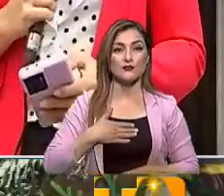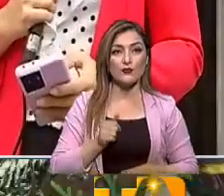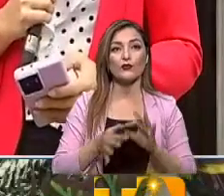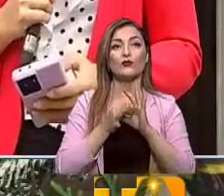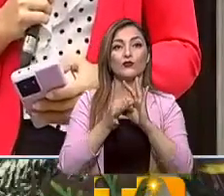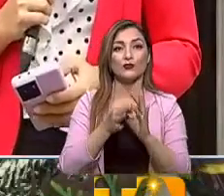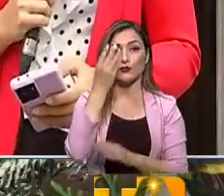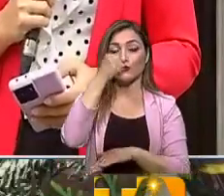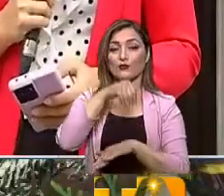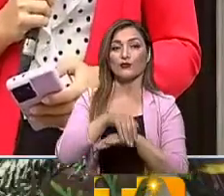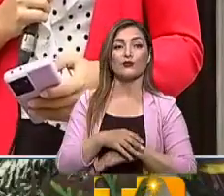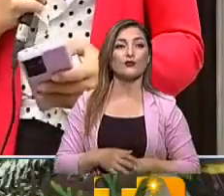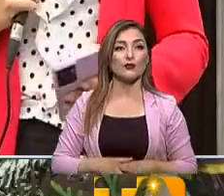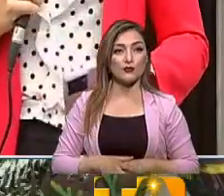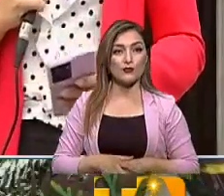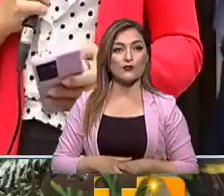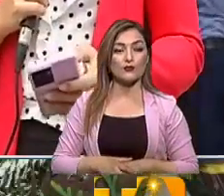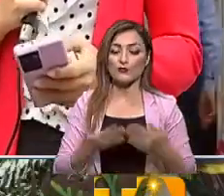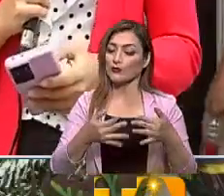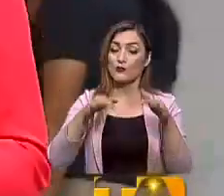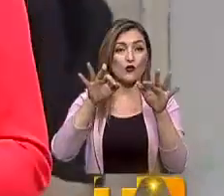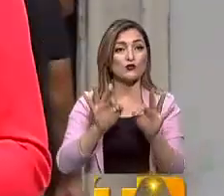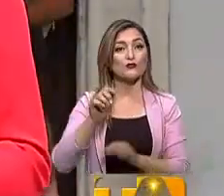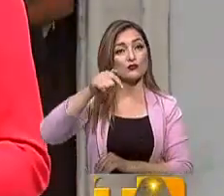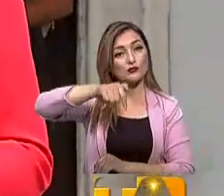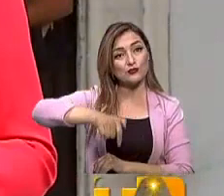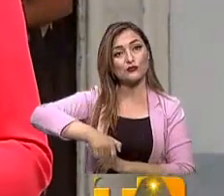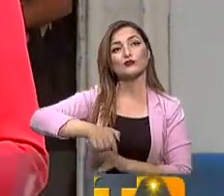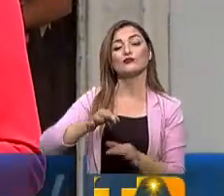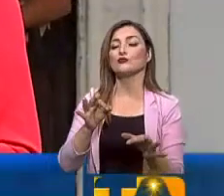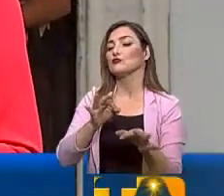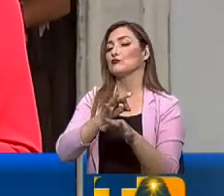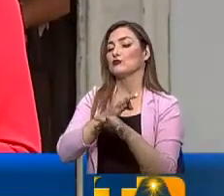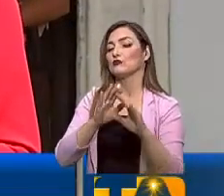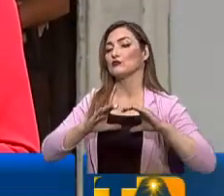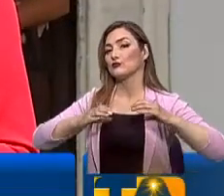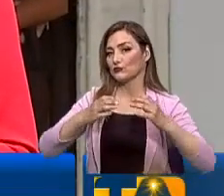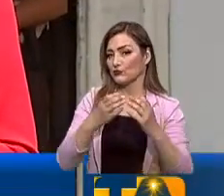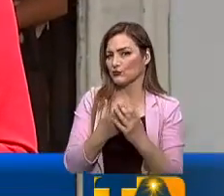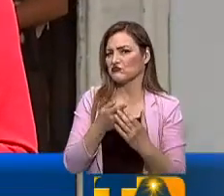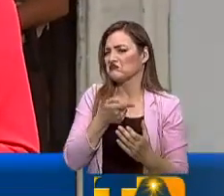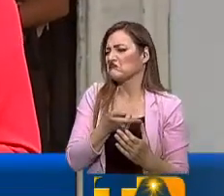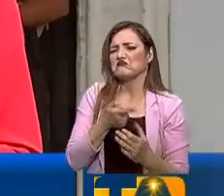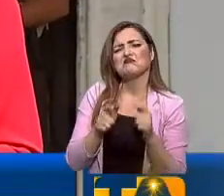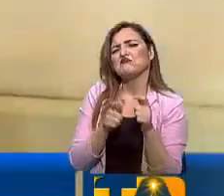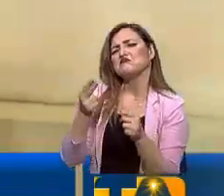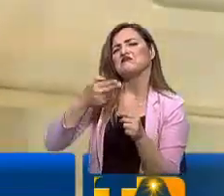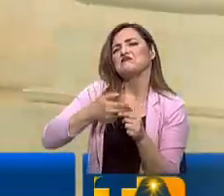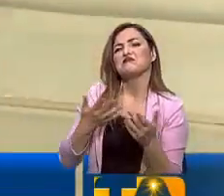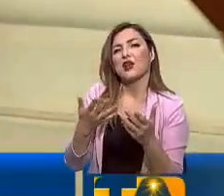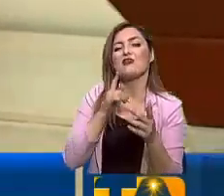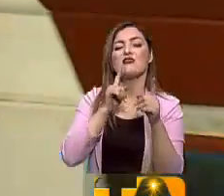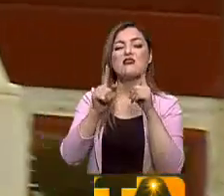¿Qué tal, compañeras? Muy buenas tardes. Oficialmente hoy entró en funciones la Comisión para el Diálogo Penitenciario y